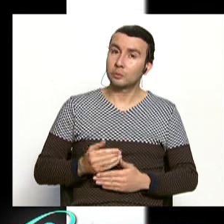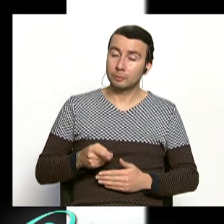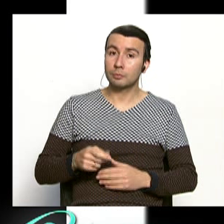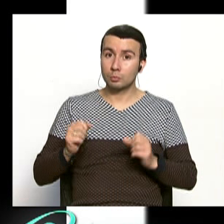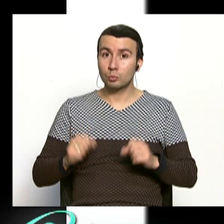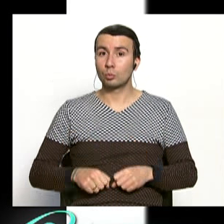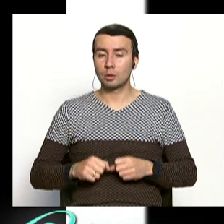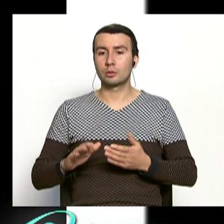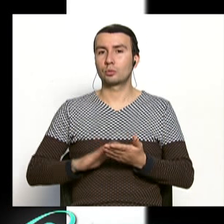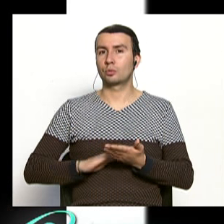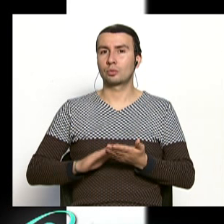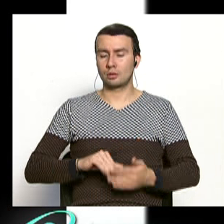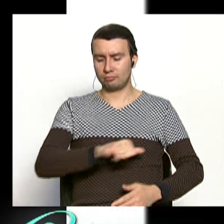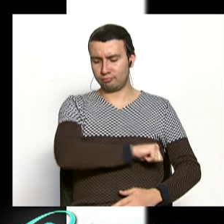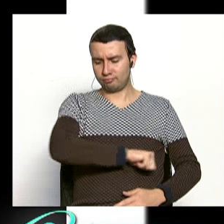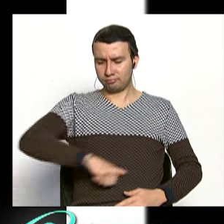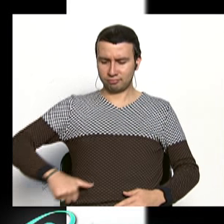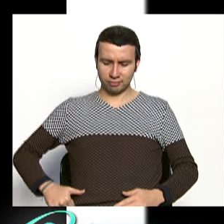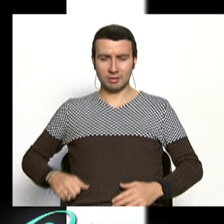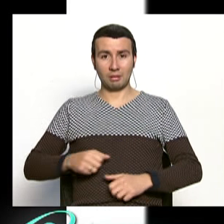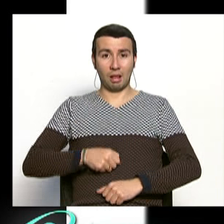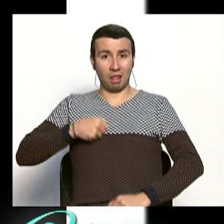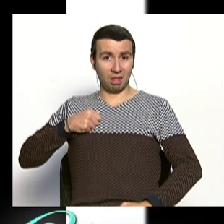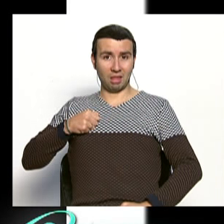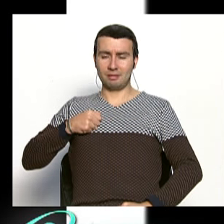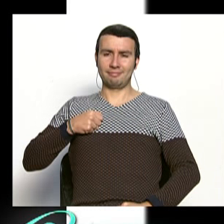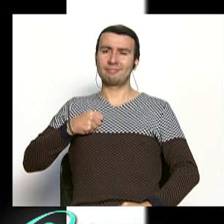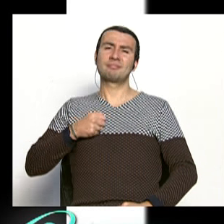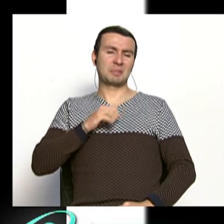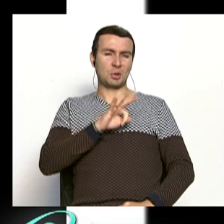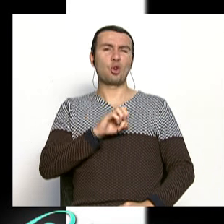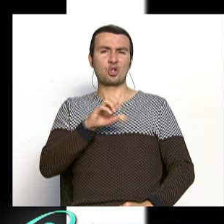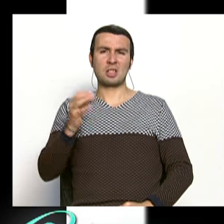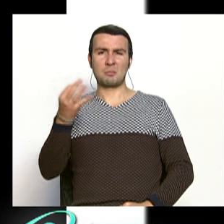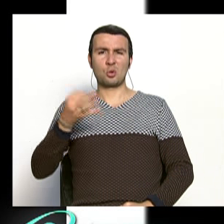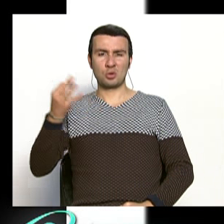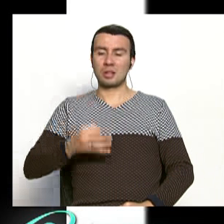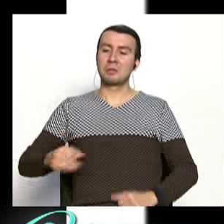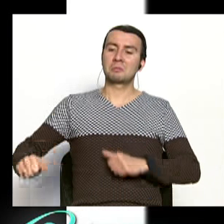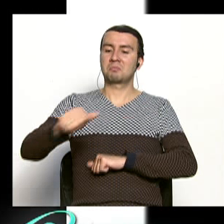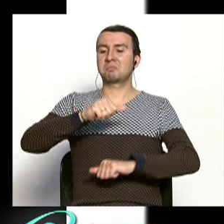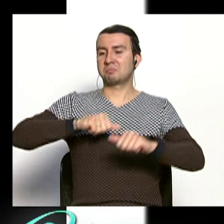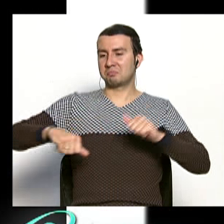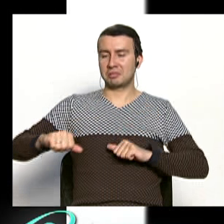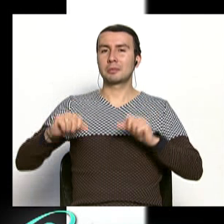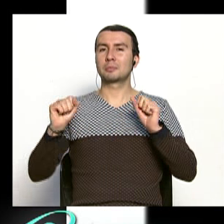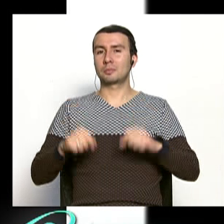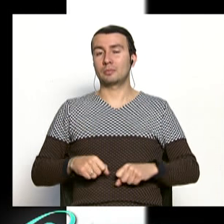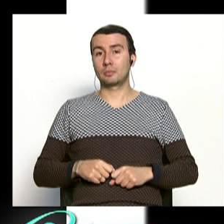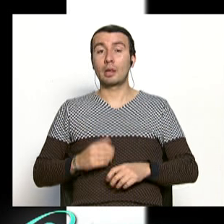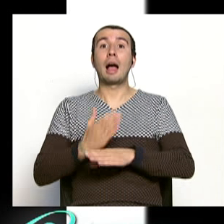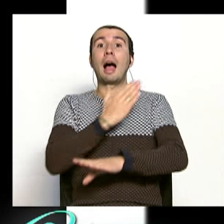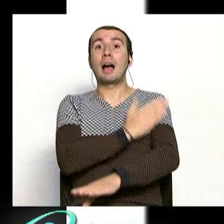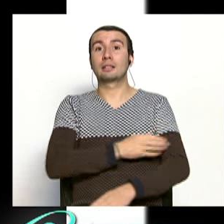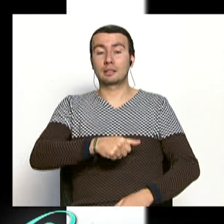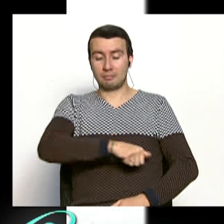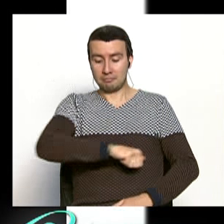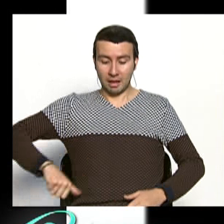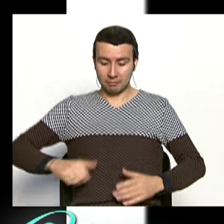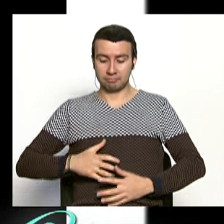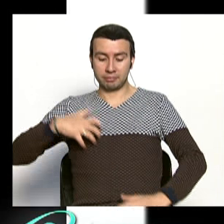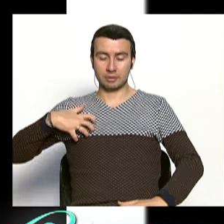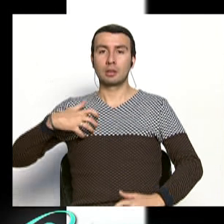suplir hasta el 80% de las cirugías que antes hacíamos por vía abierta o laparotomía eh